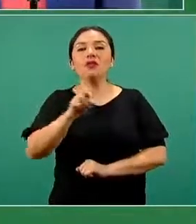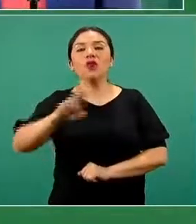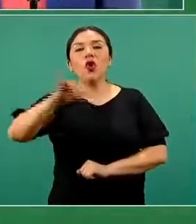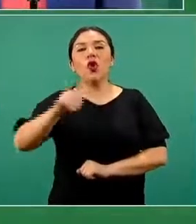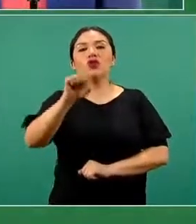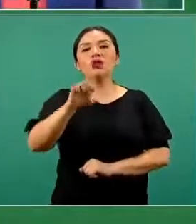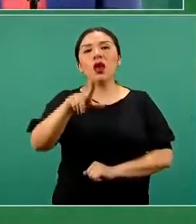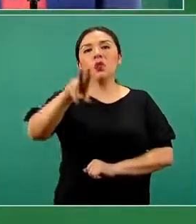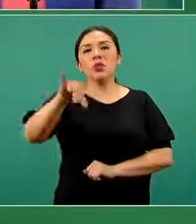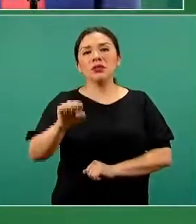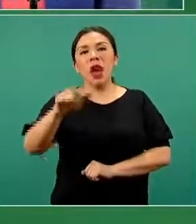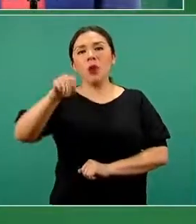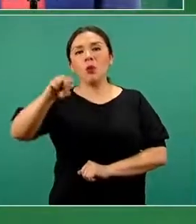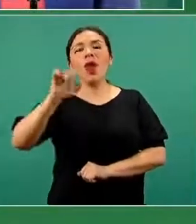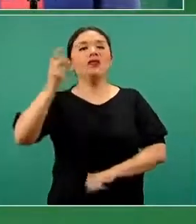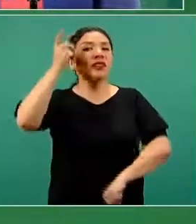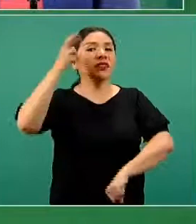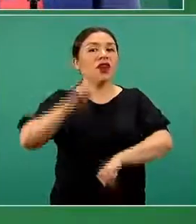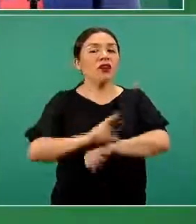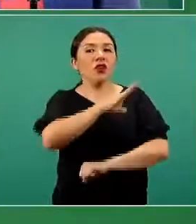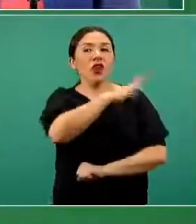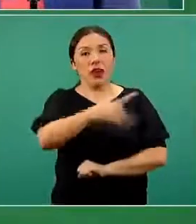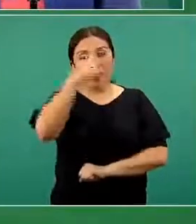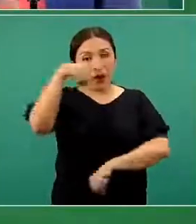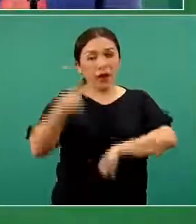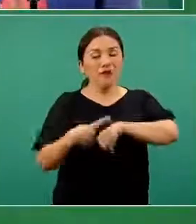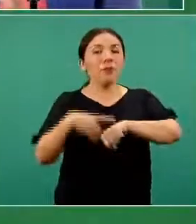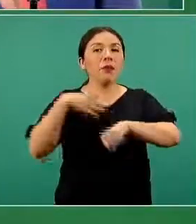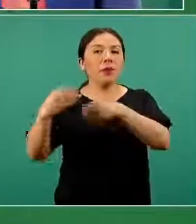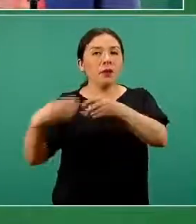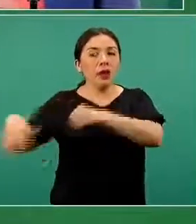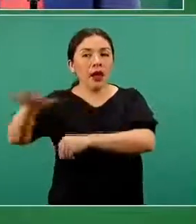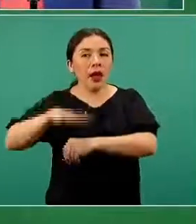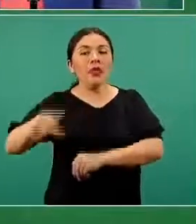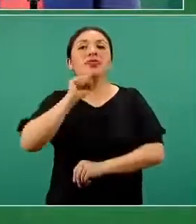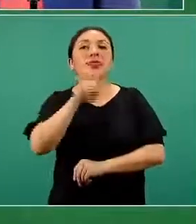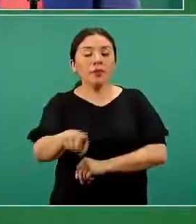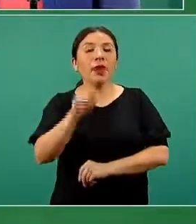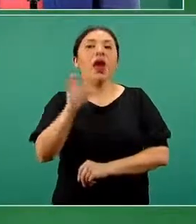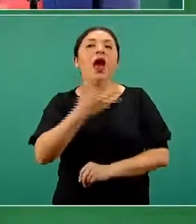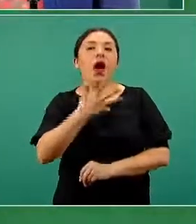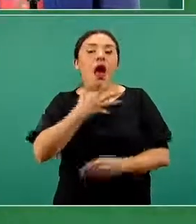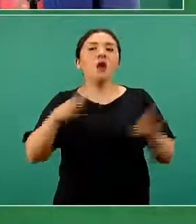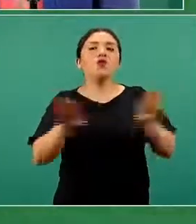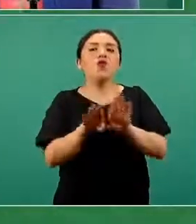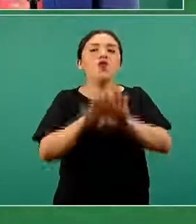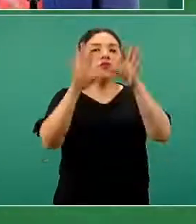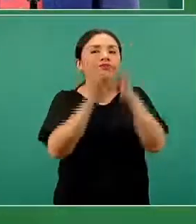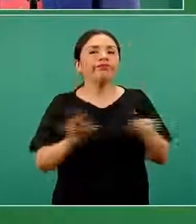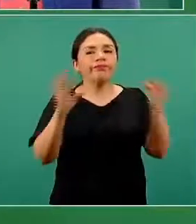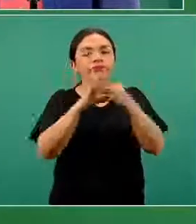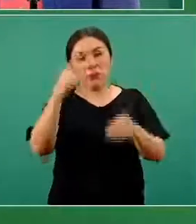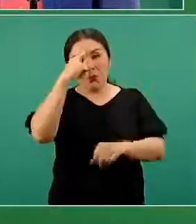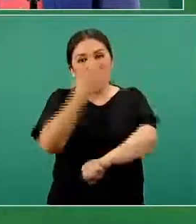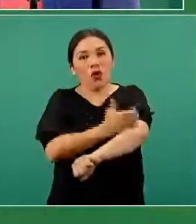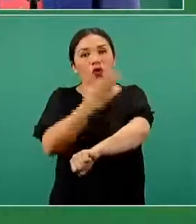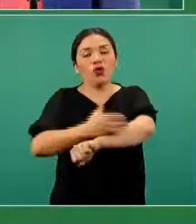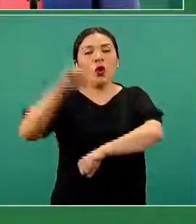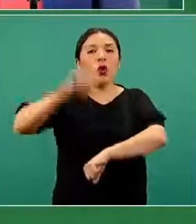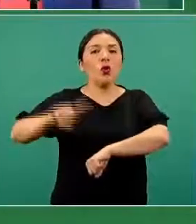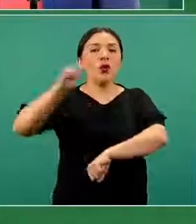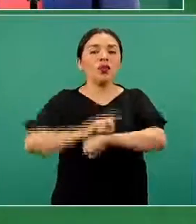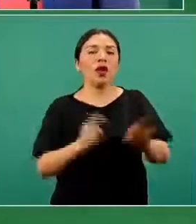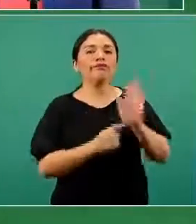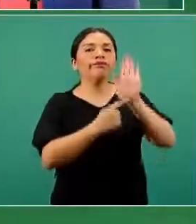Luis Salomía, quien es el director general de epidemiología y quien también estará en esta parte de coordinación de la